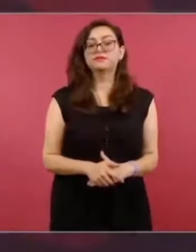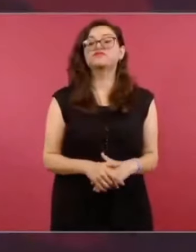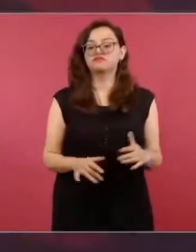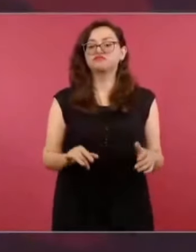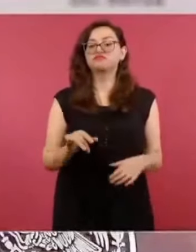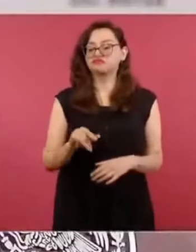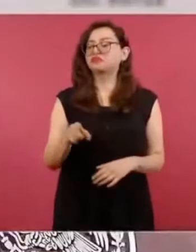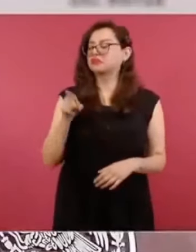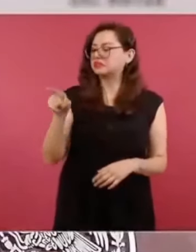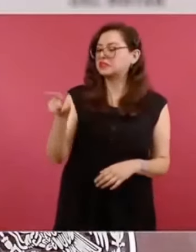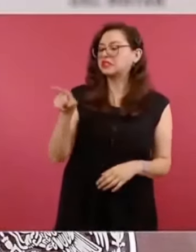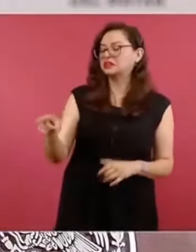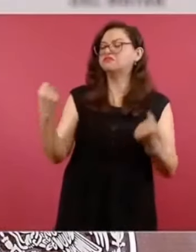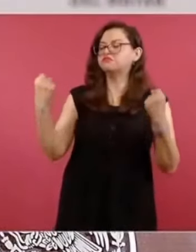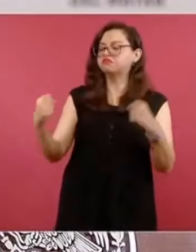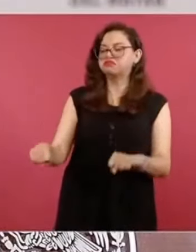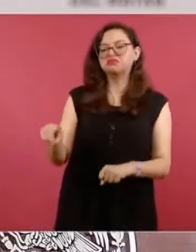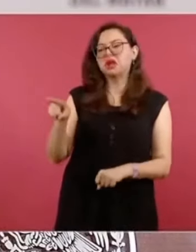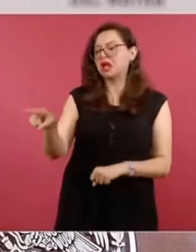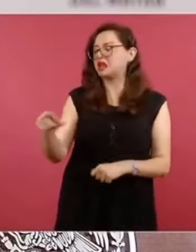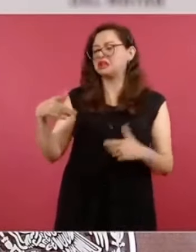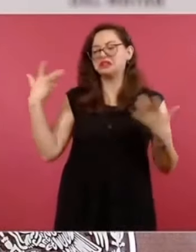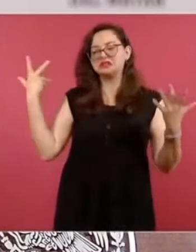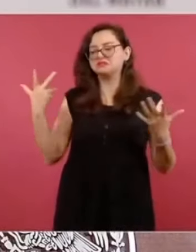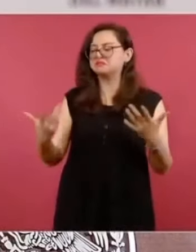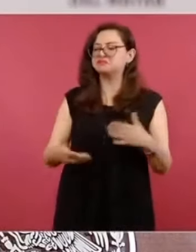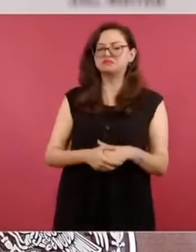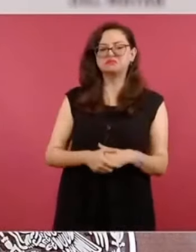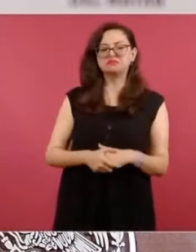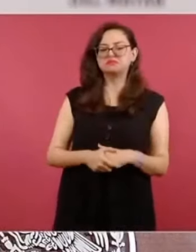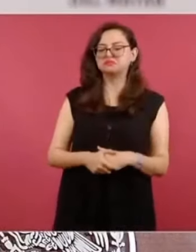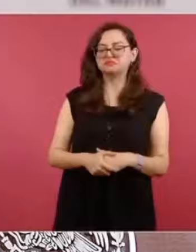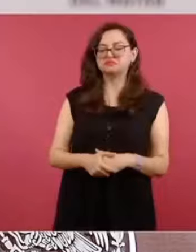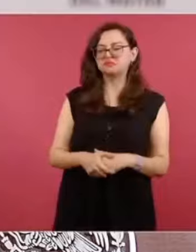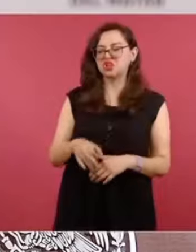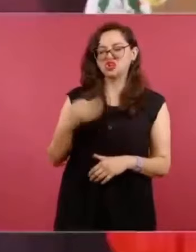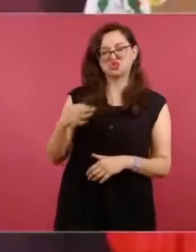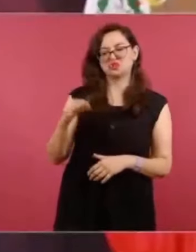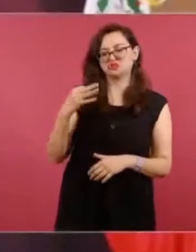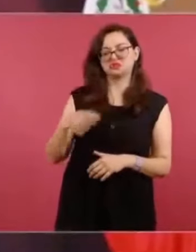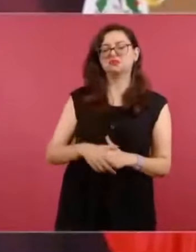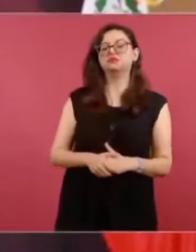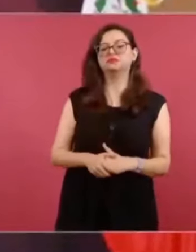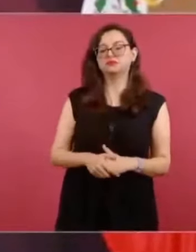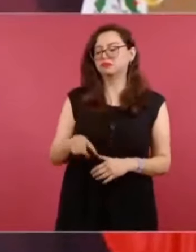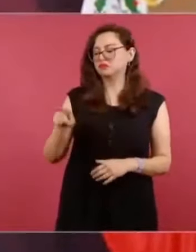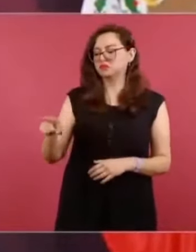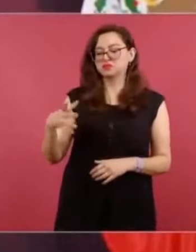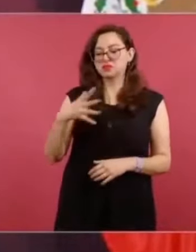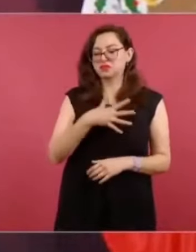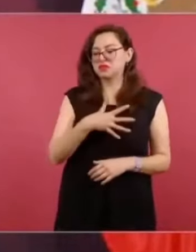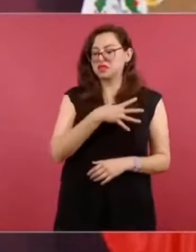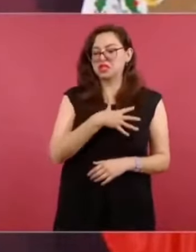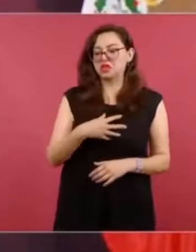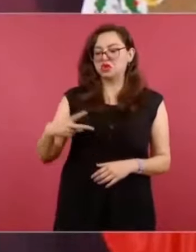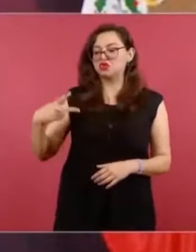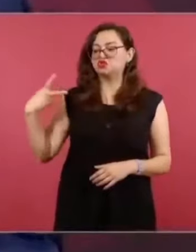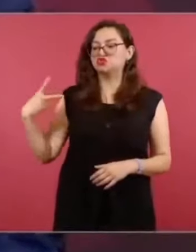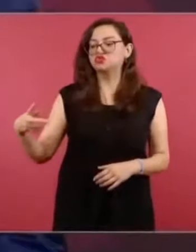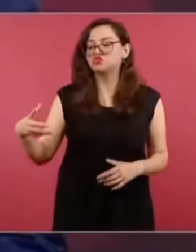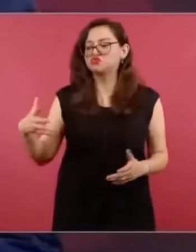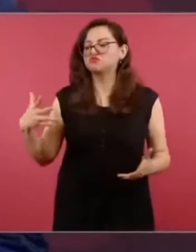por cual no no no lo diga es un hijo de tal por cual pero es